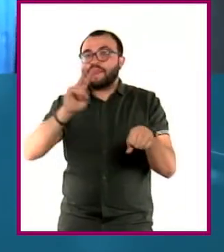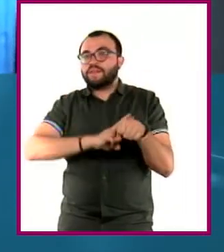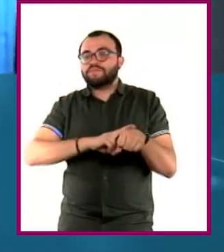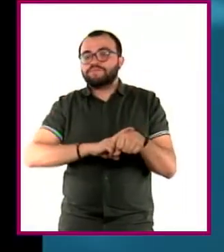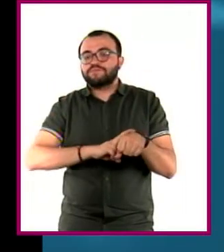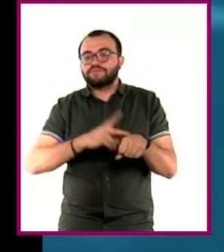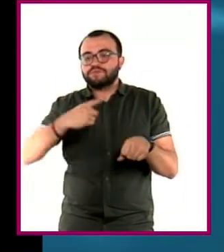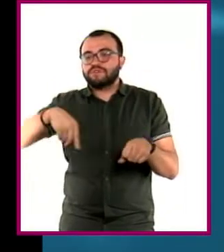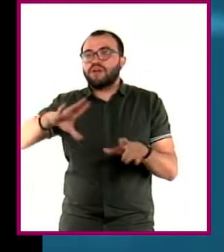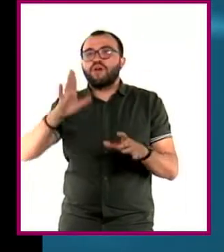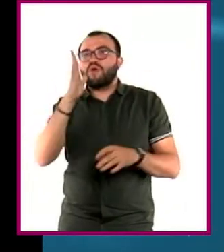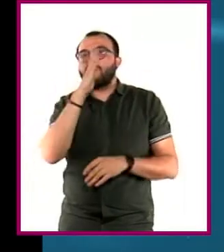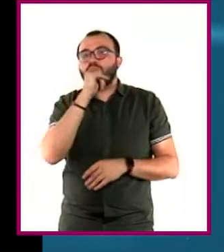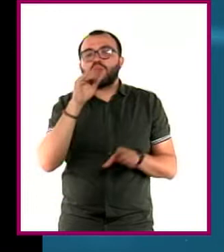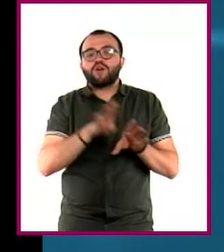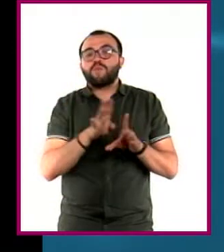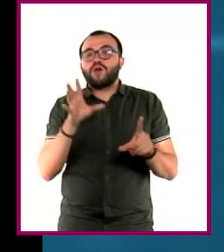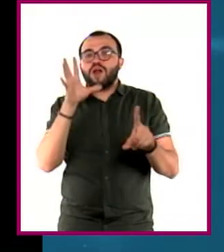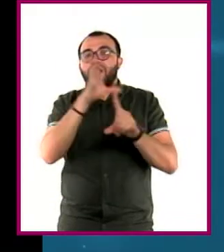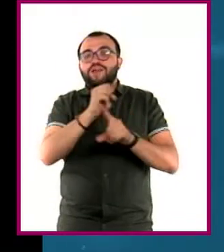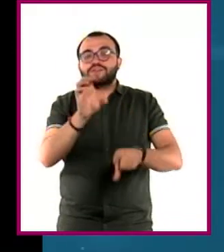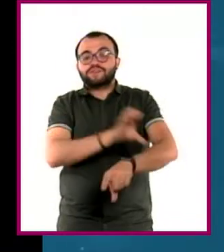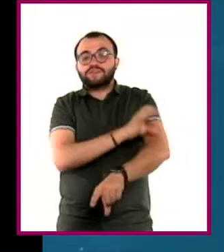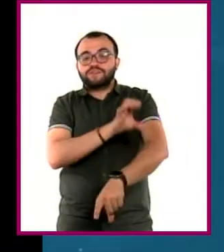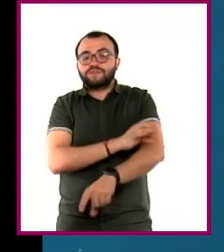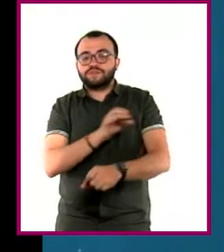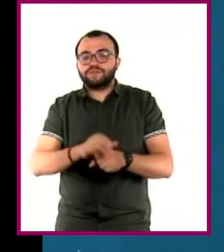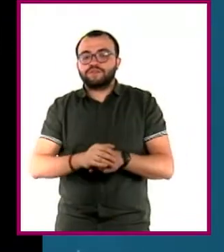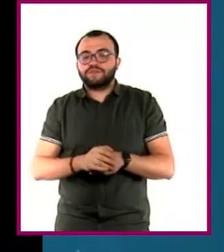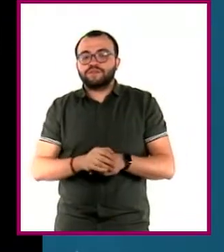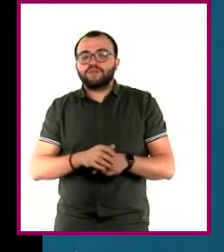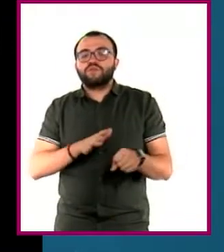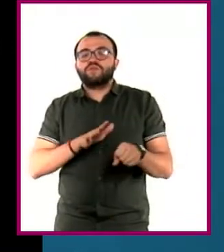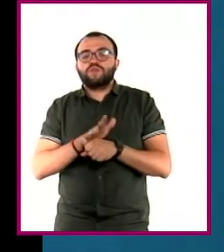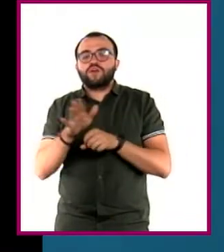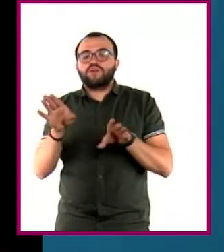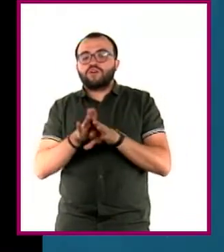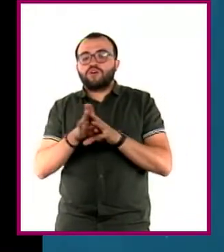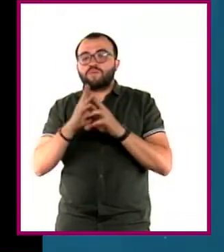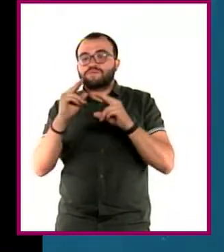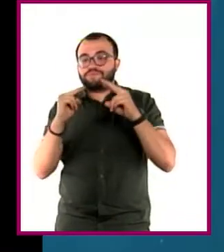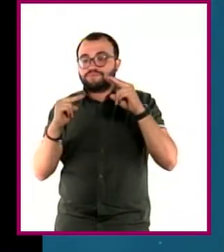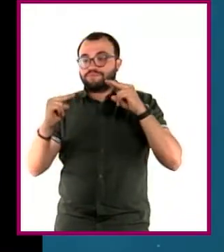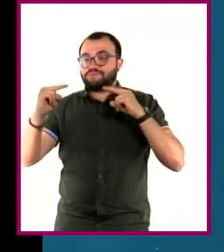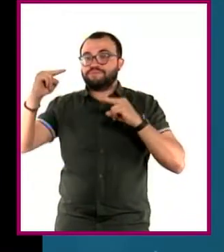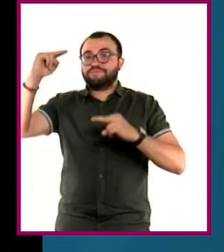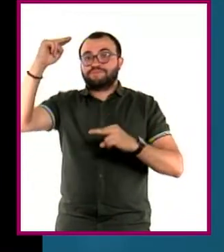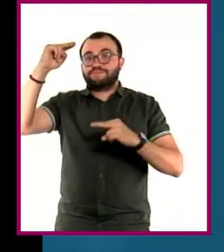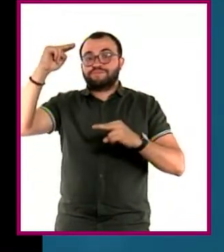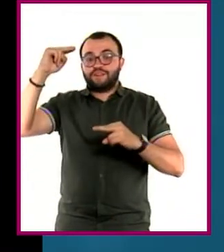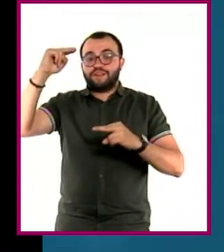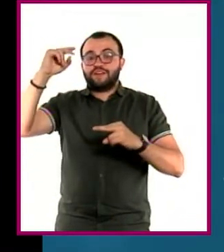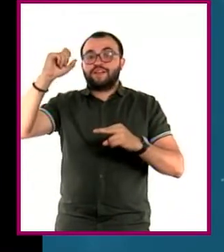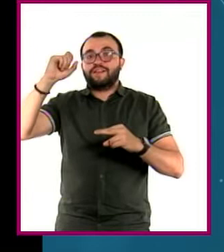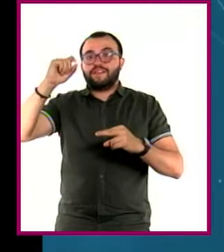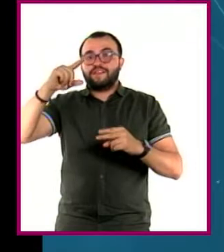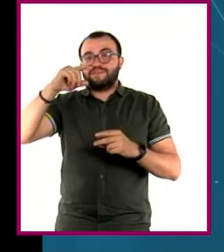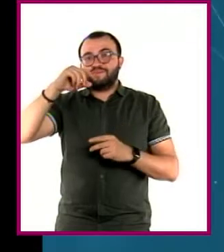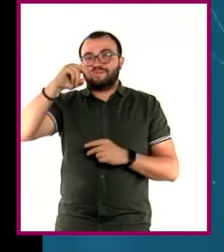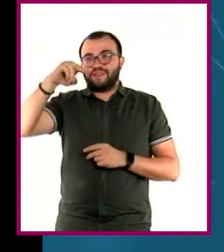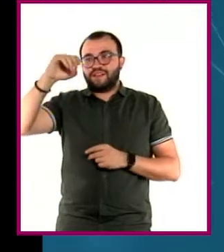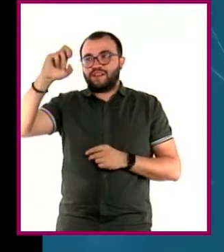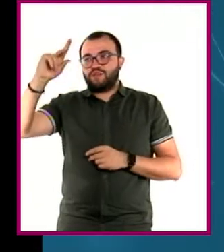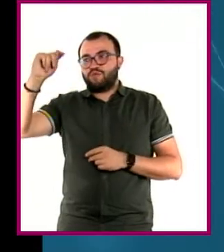ganar energía. Entonces lo que los ingredientes fundamentales van a ser un flujo elevado de neutrones y una cantidad de muchos